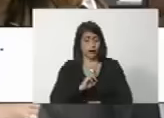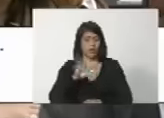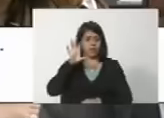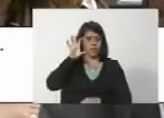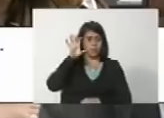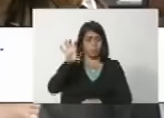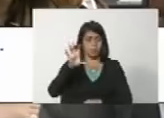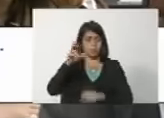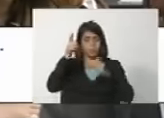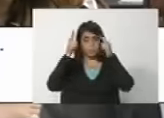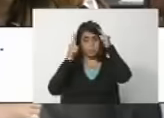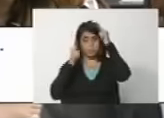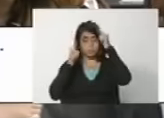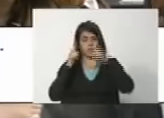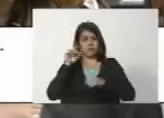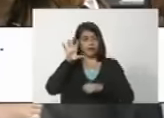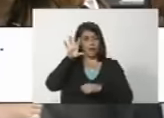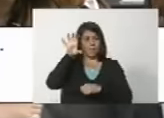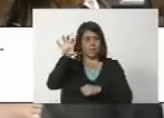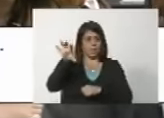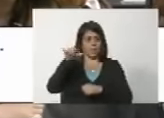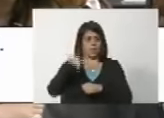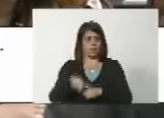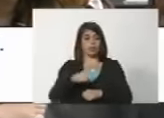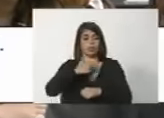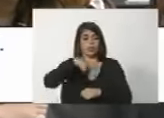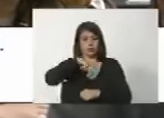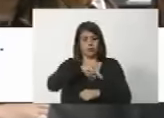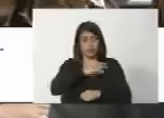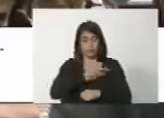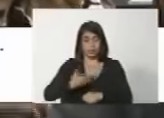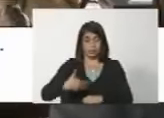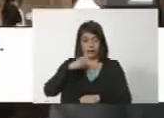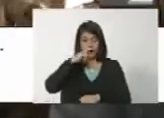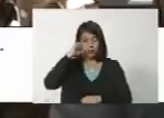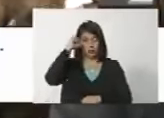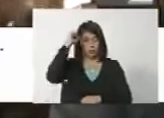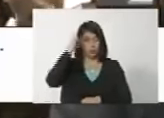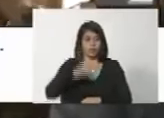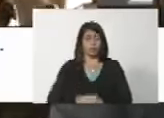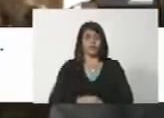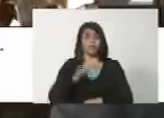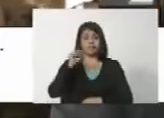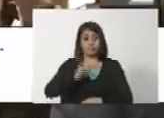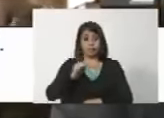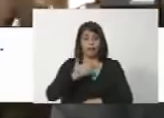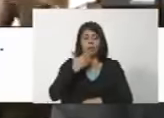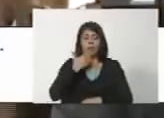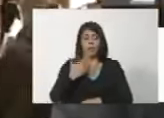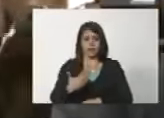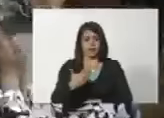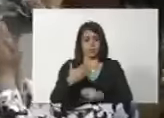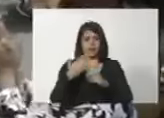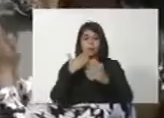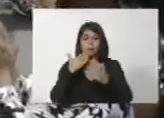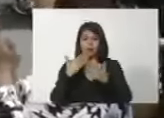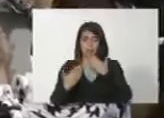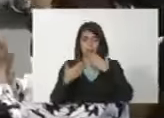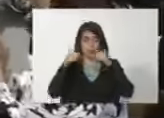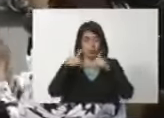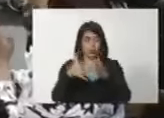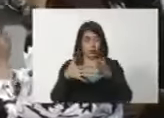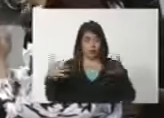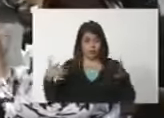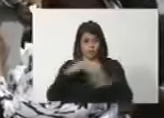la patria del comandante Chávez y de la patria de nuestro querido presidente Nicolás Maduro. Así que le pedimos y solicitamos a esta